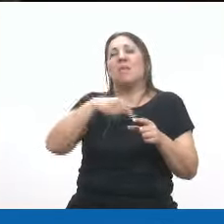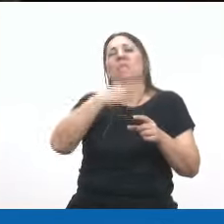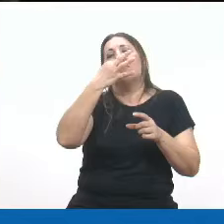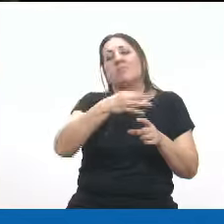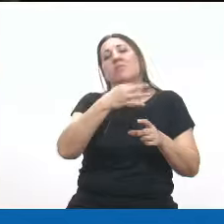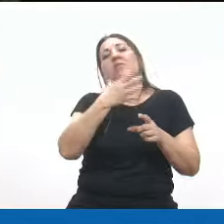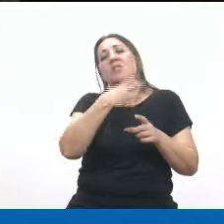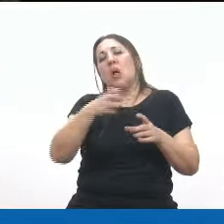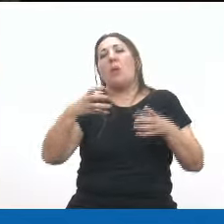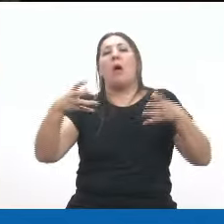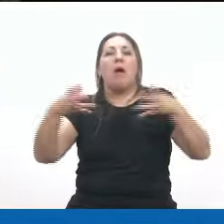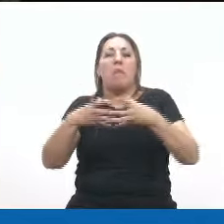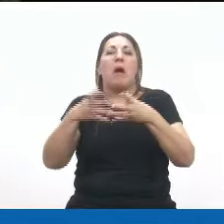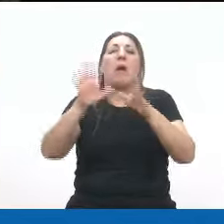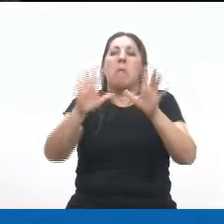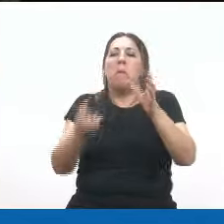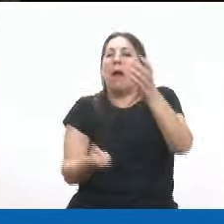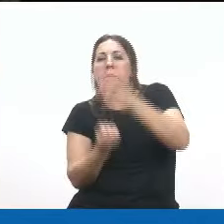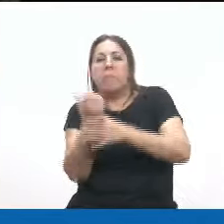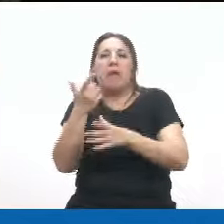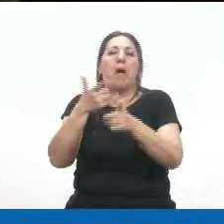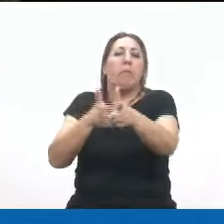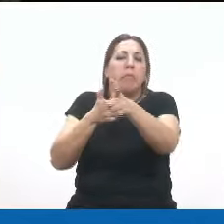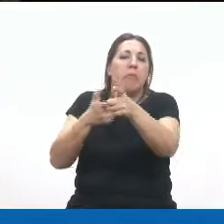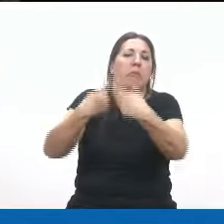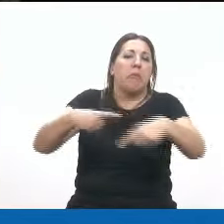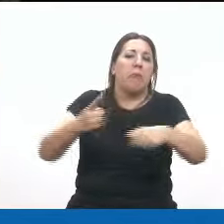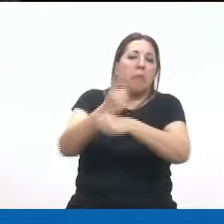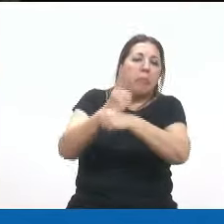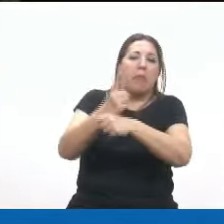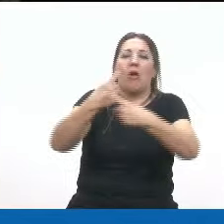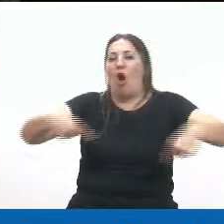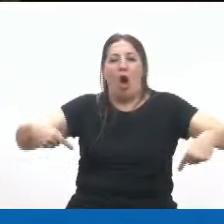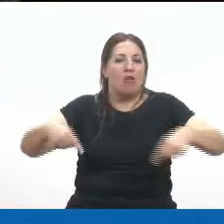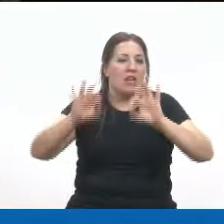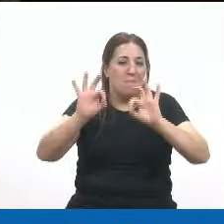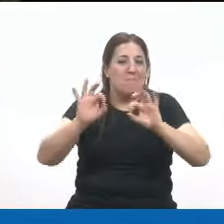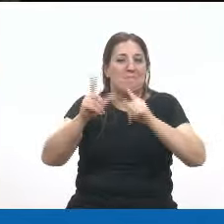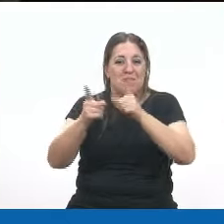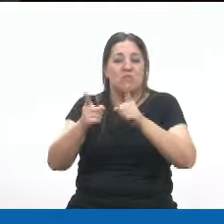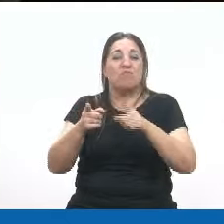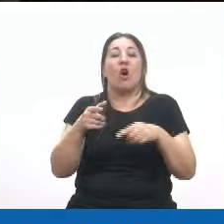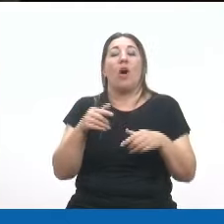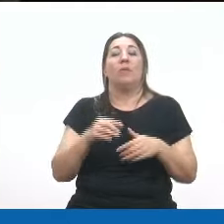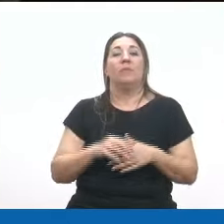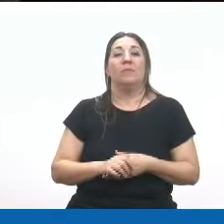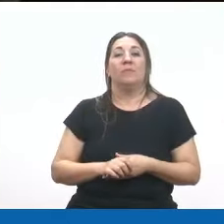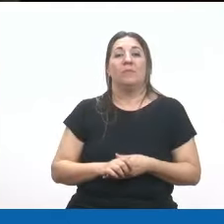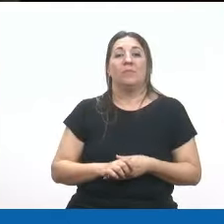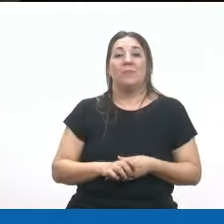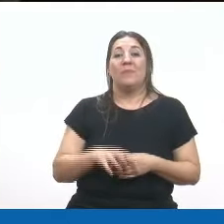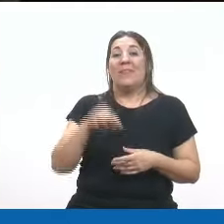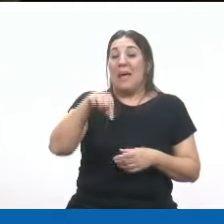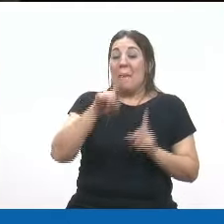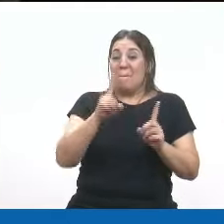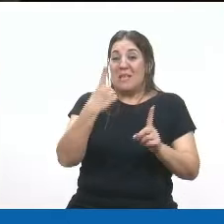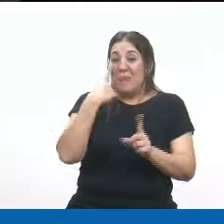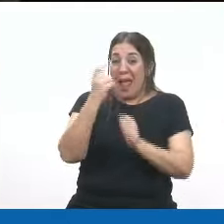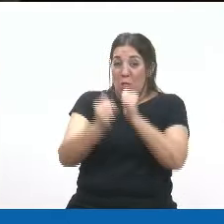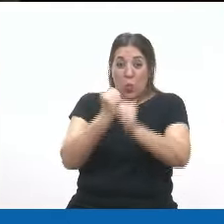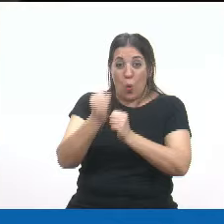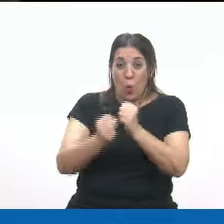entonces hacen los fusibles hacen las balas de cañón etcétera etcétera esta esta esta industria